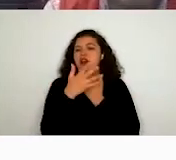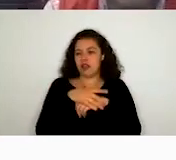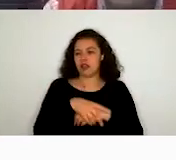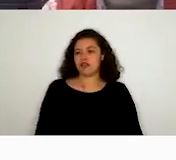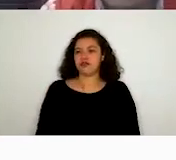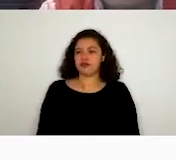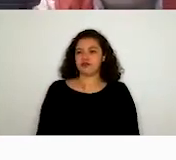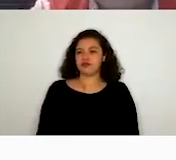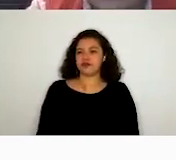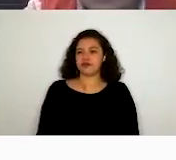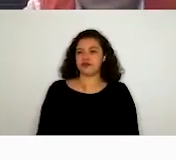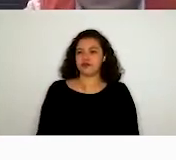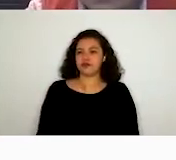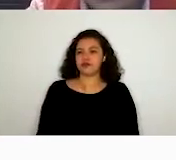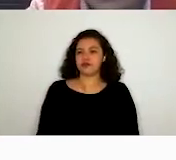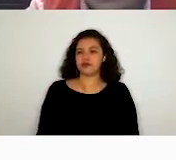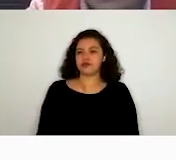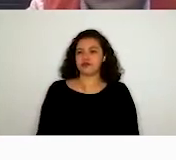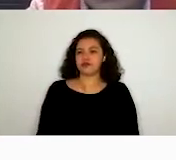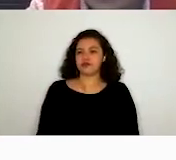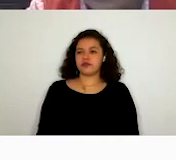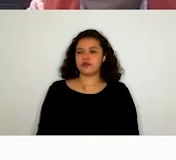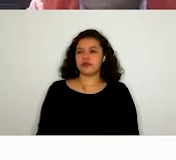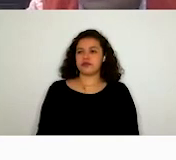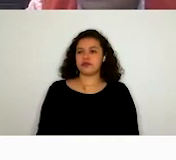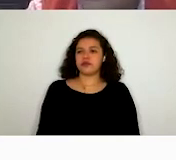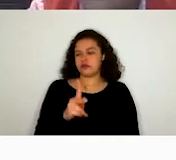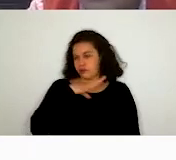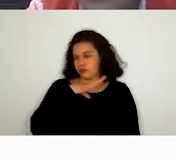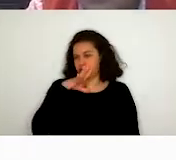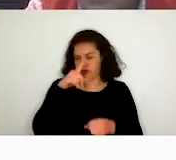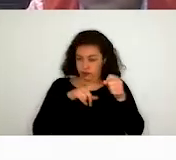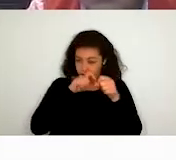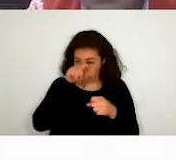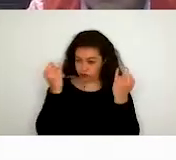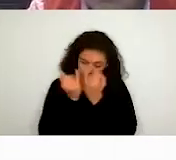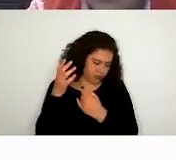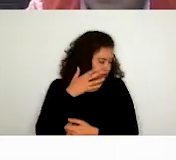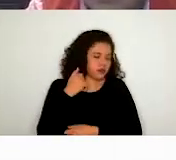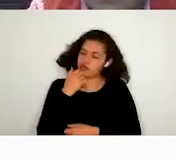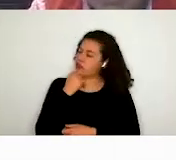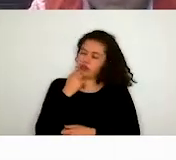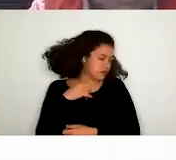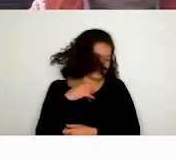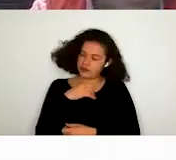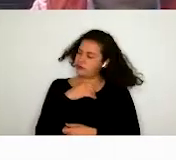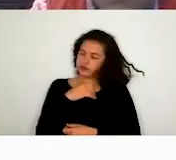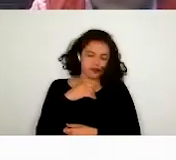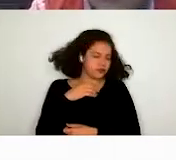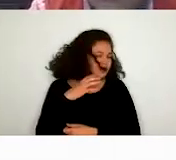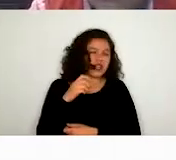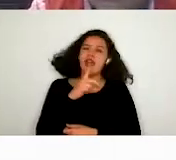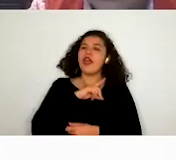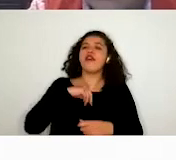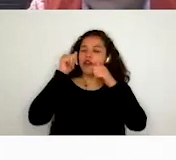Pero hay establecimientos donde no tienen estos colores. Entonces, debemos de estar bien al